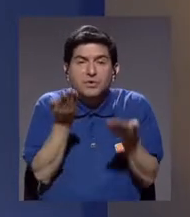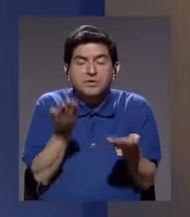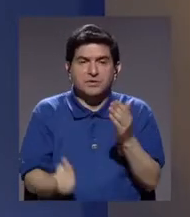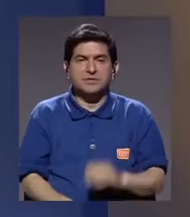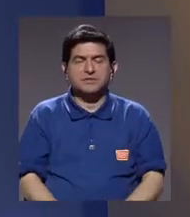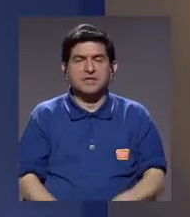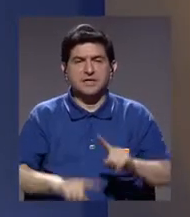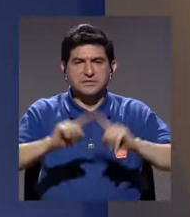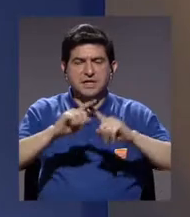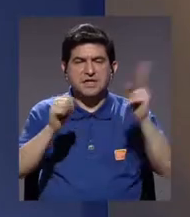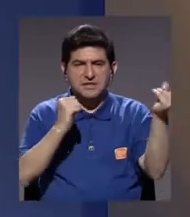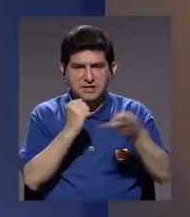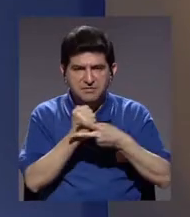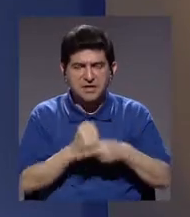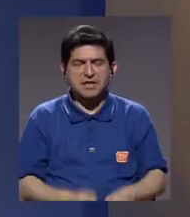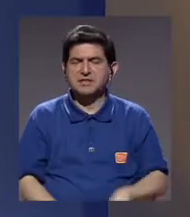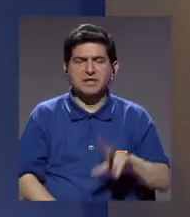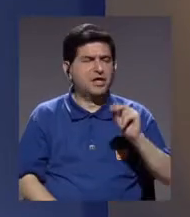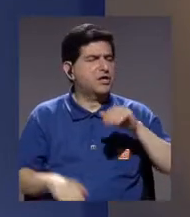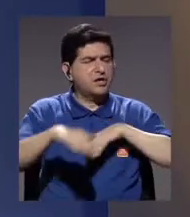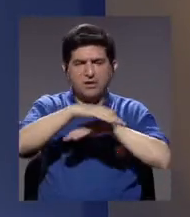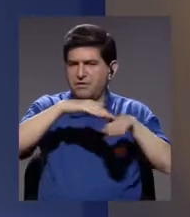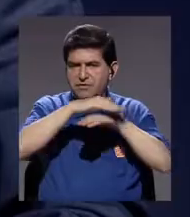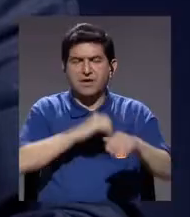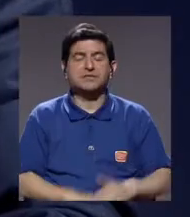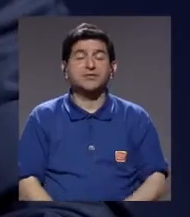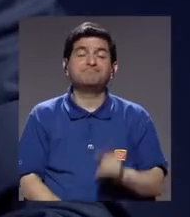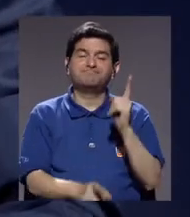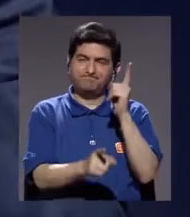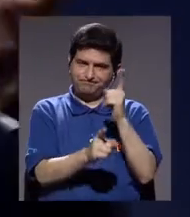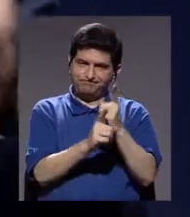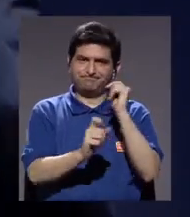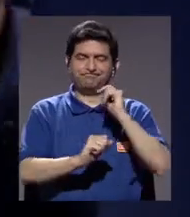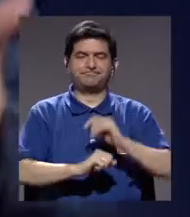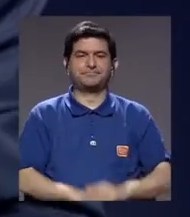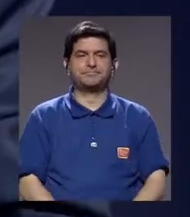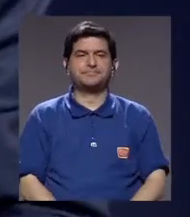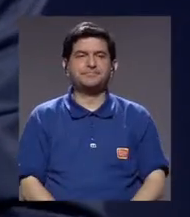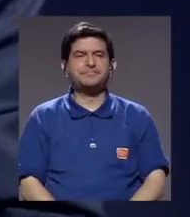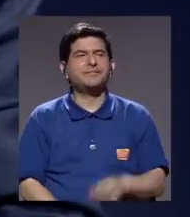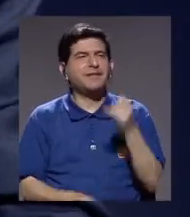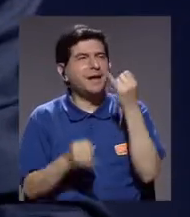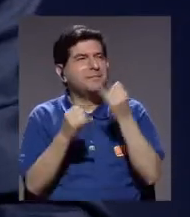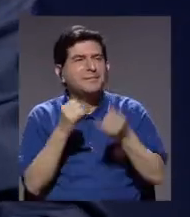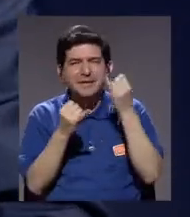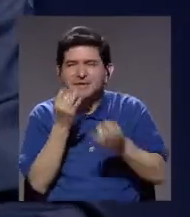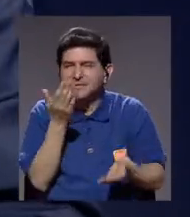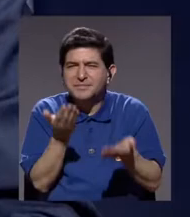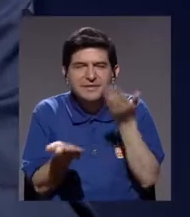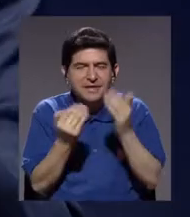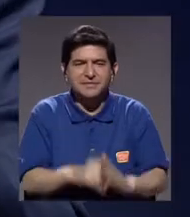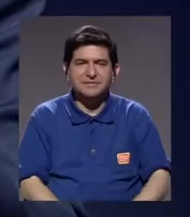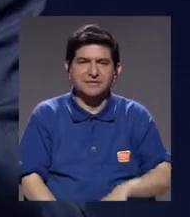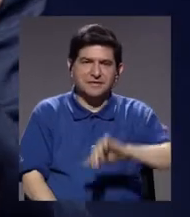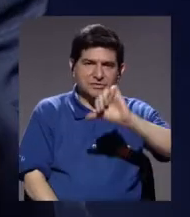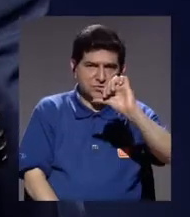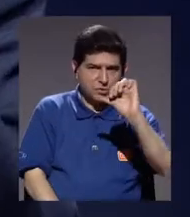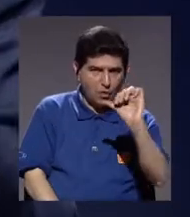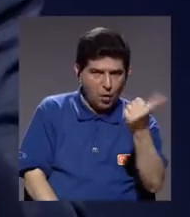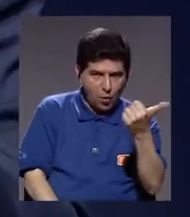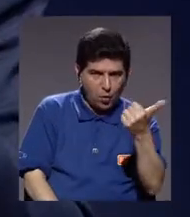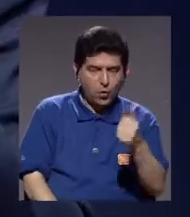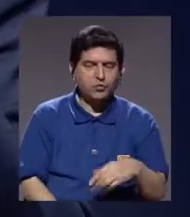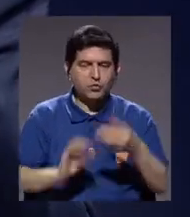que en muchas ocasiones inclusive están infundados. Otro tal vez dato interesante es que Turquía ha organizado en